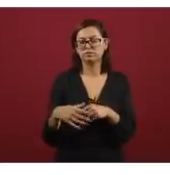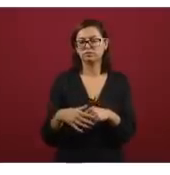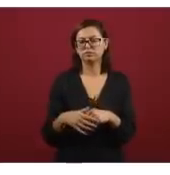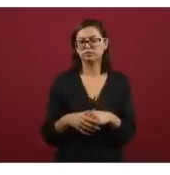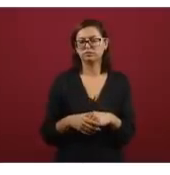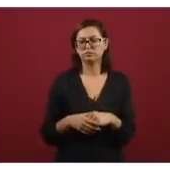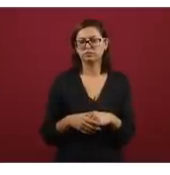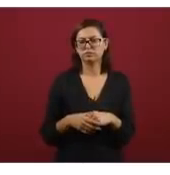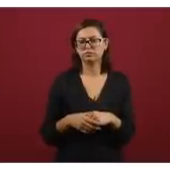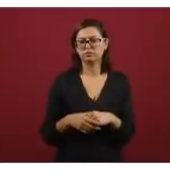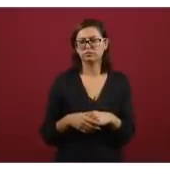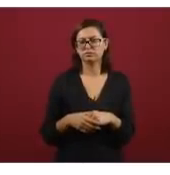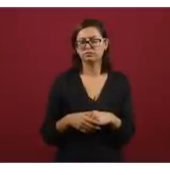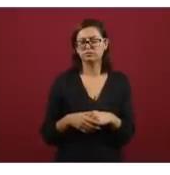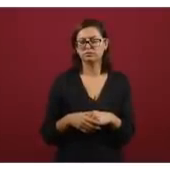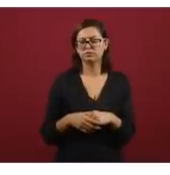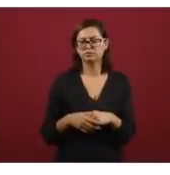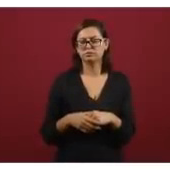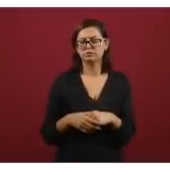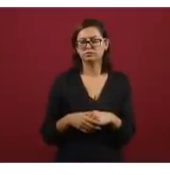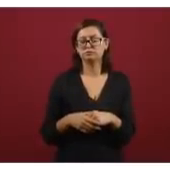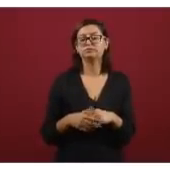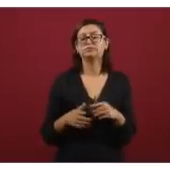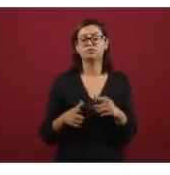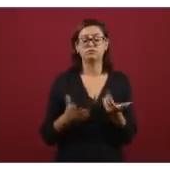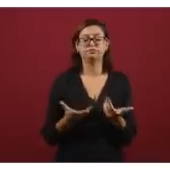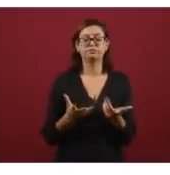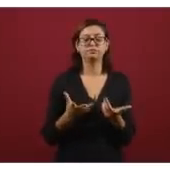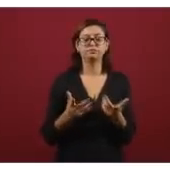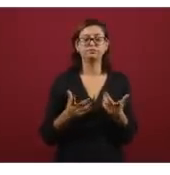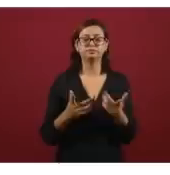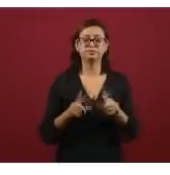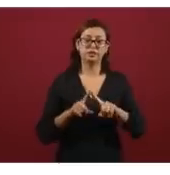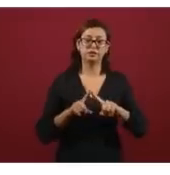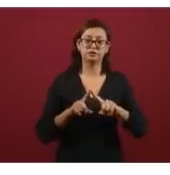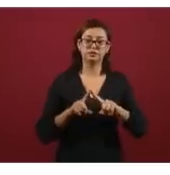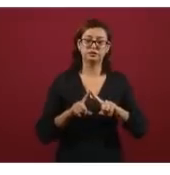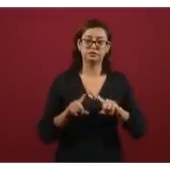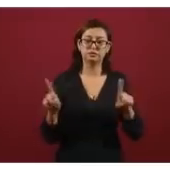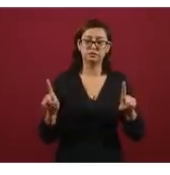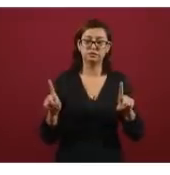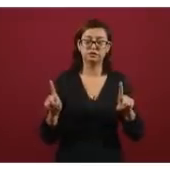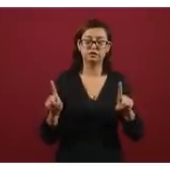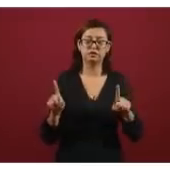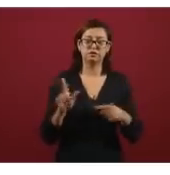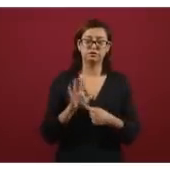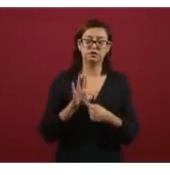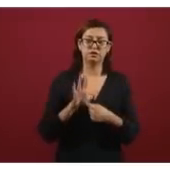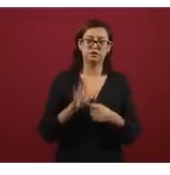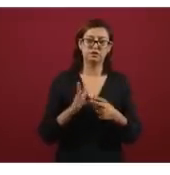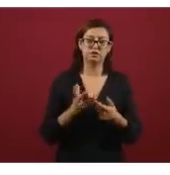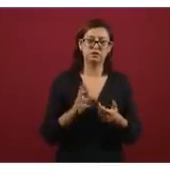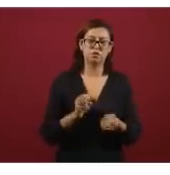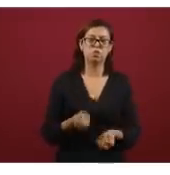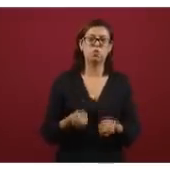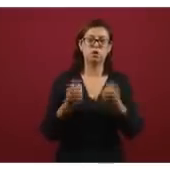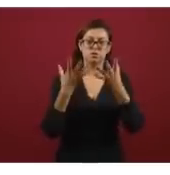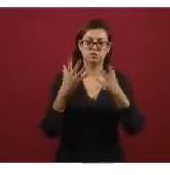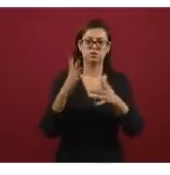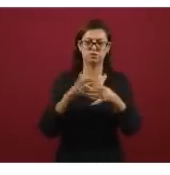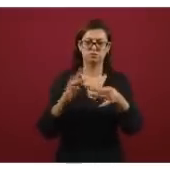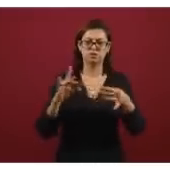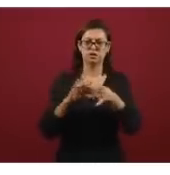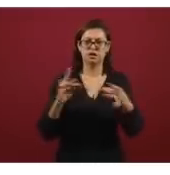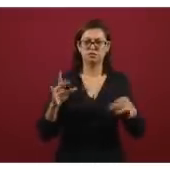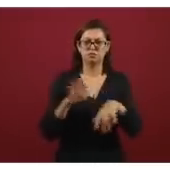aquí podemos observar que hay un diferimiento en la producción. Ahorita lo vamos a explicar, tiene su